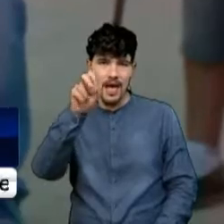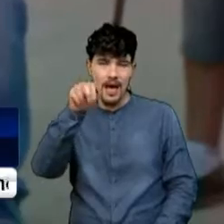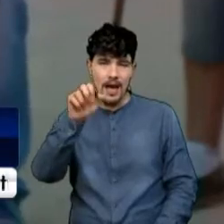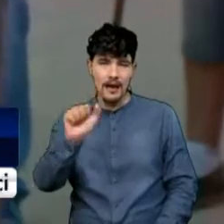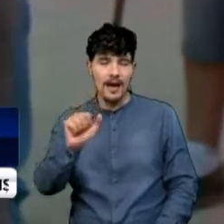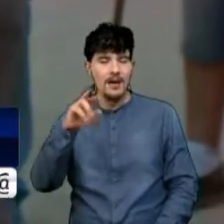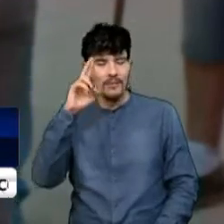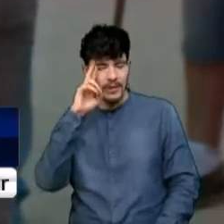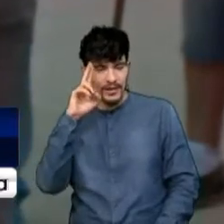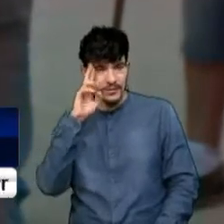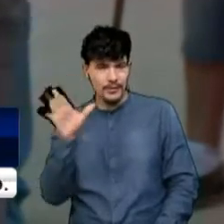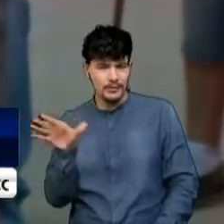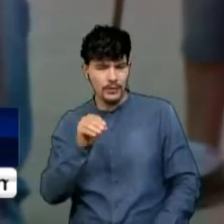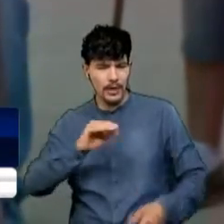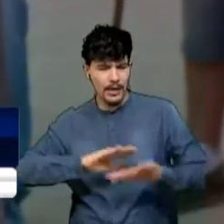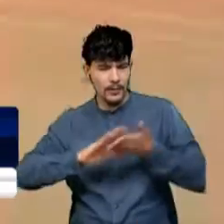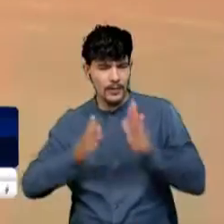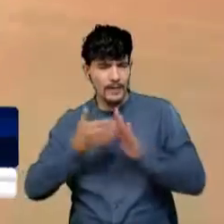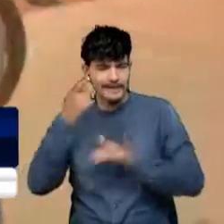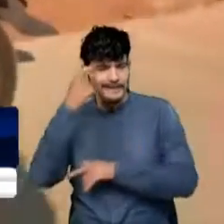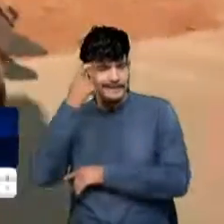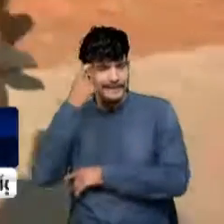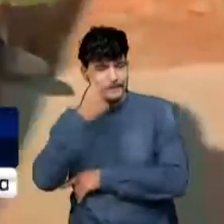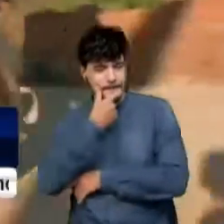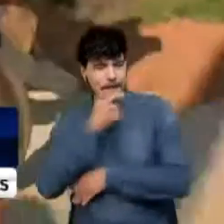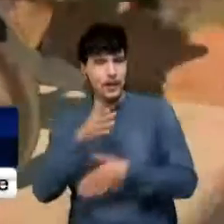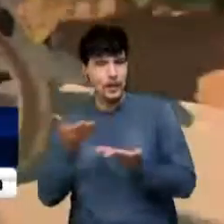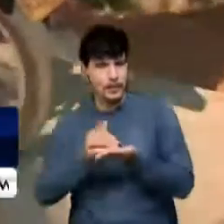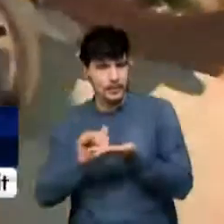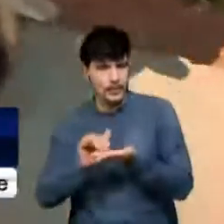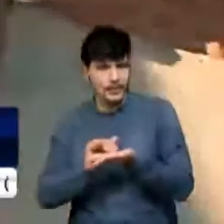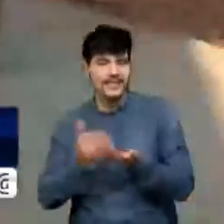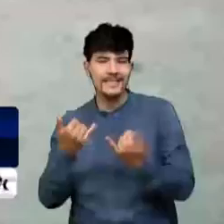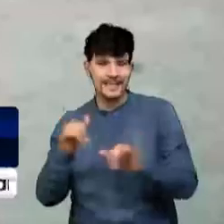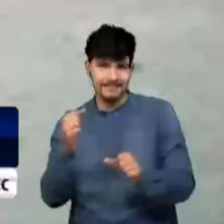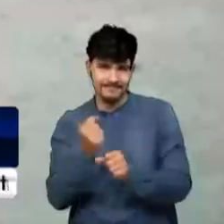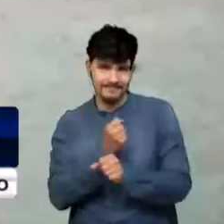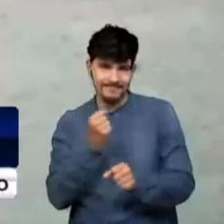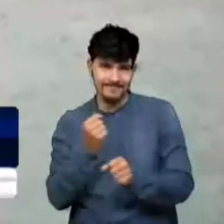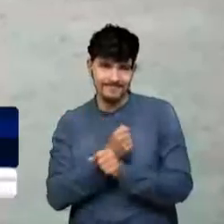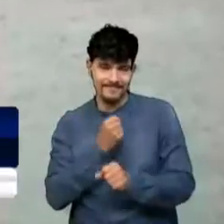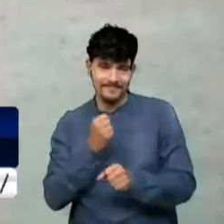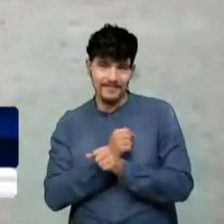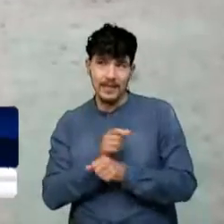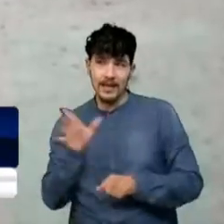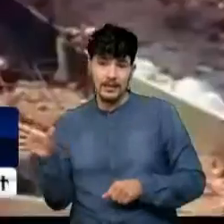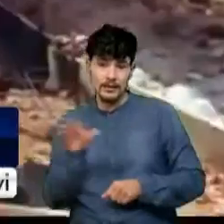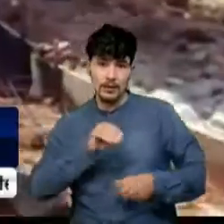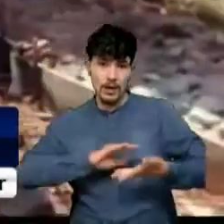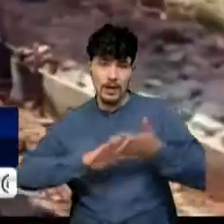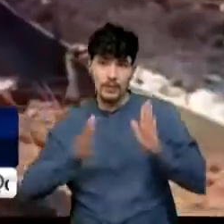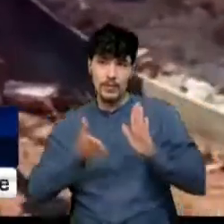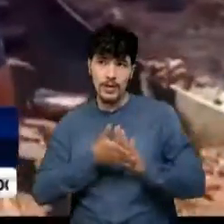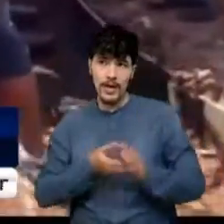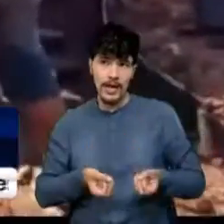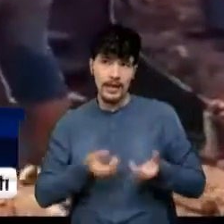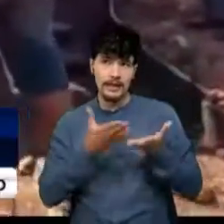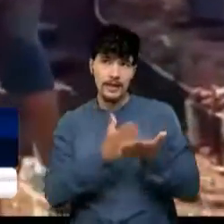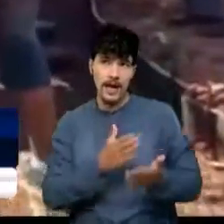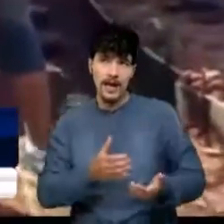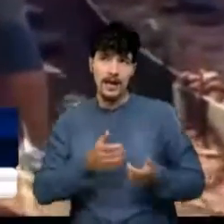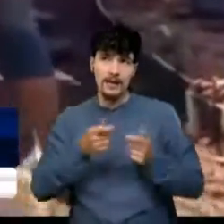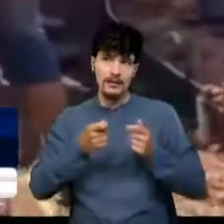verdad que lo lograron. Fueron varios días de trabajo en donde parte de la comunidad aportó la mano de obra.